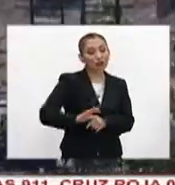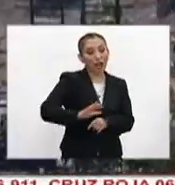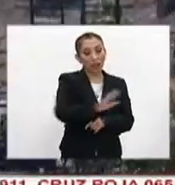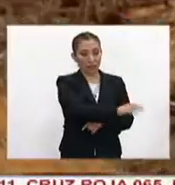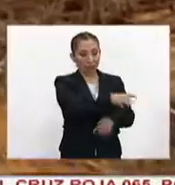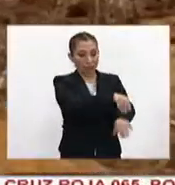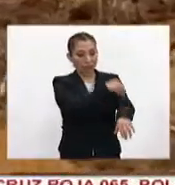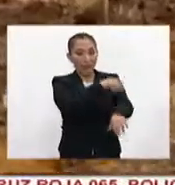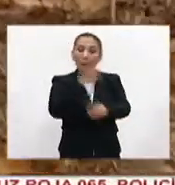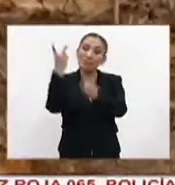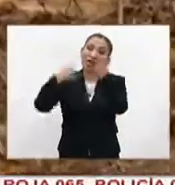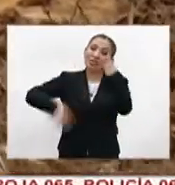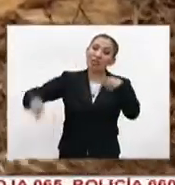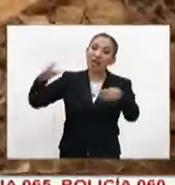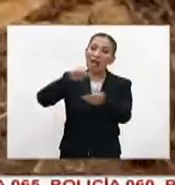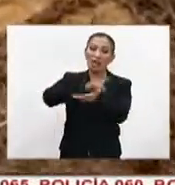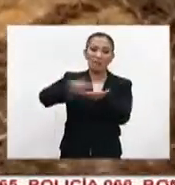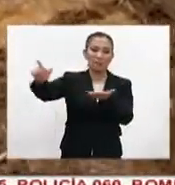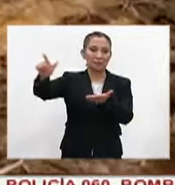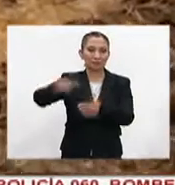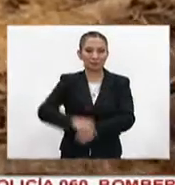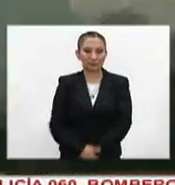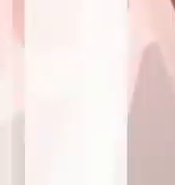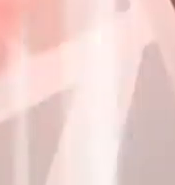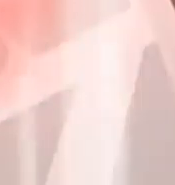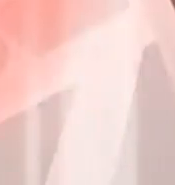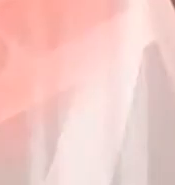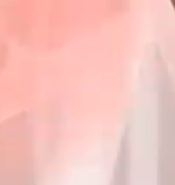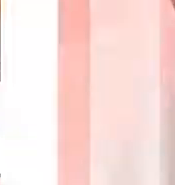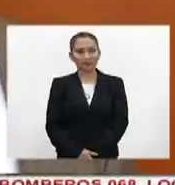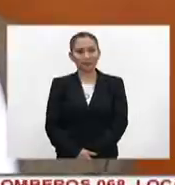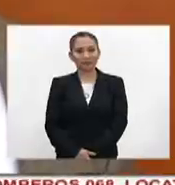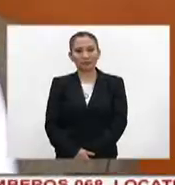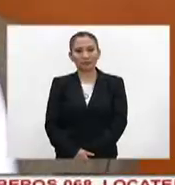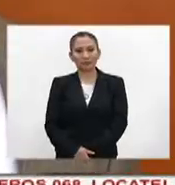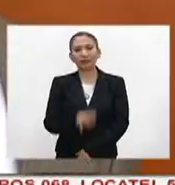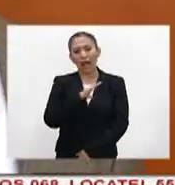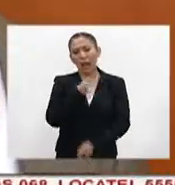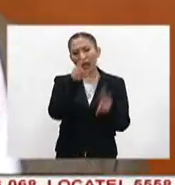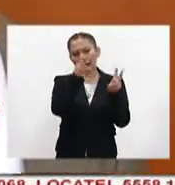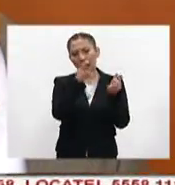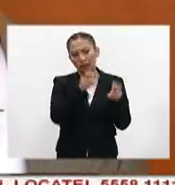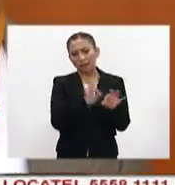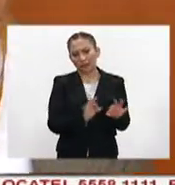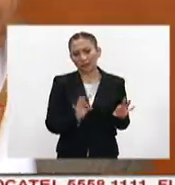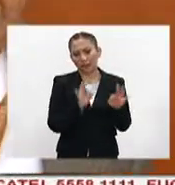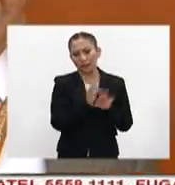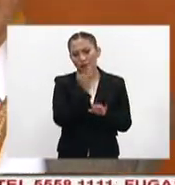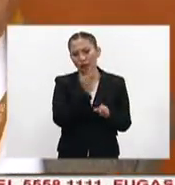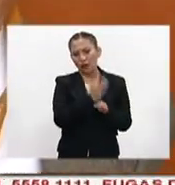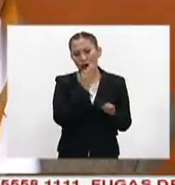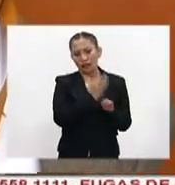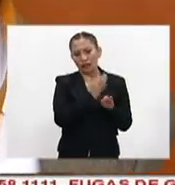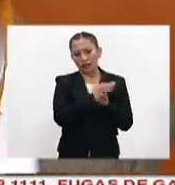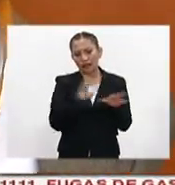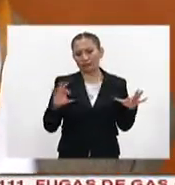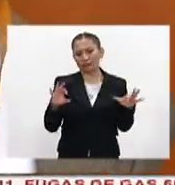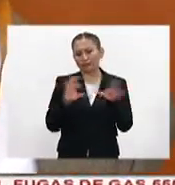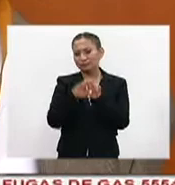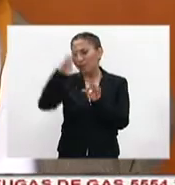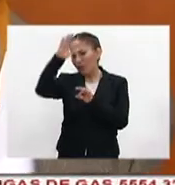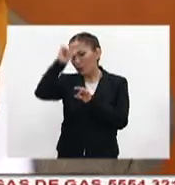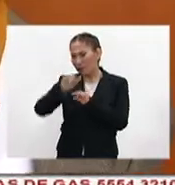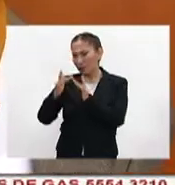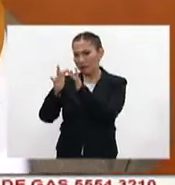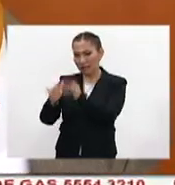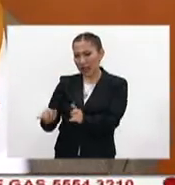de la energía provenga de fuentes renovables. Hay una agenda muy importante que está conectada con el Acuerdo